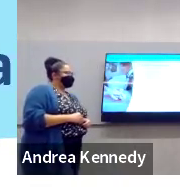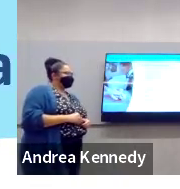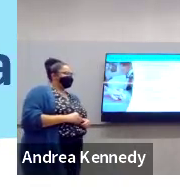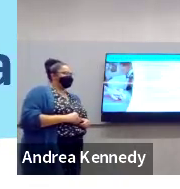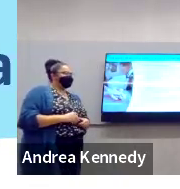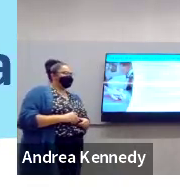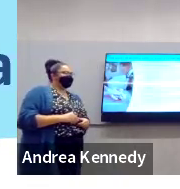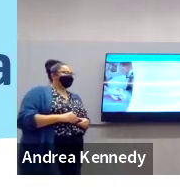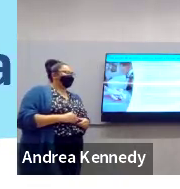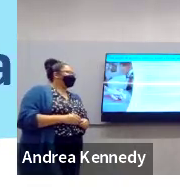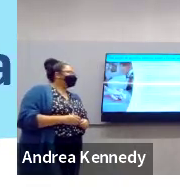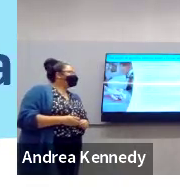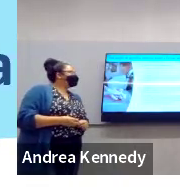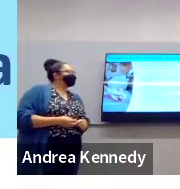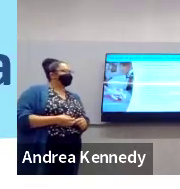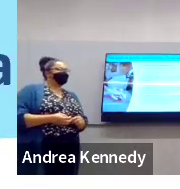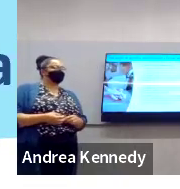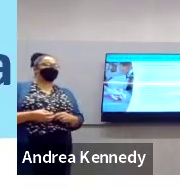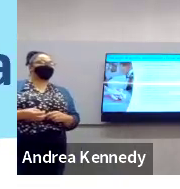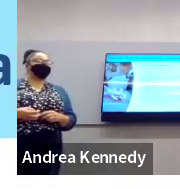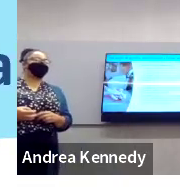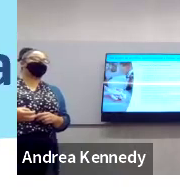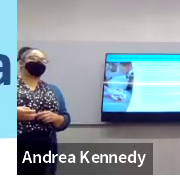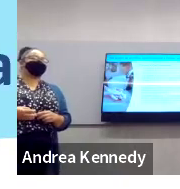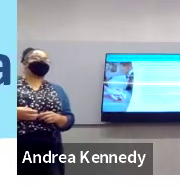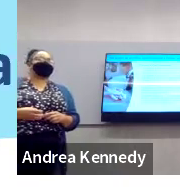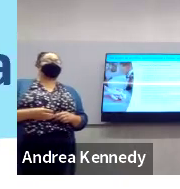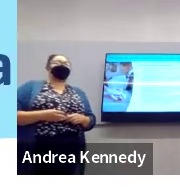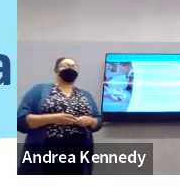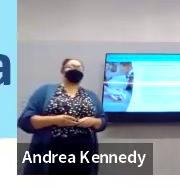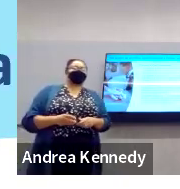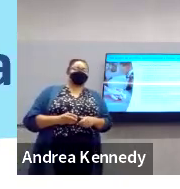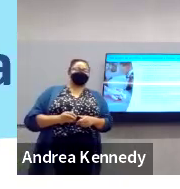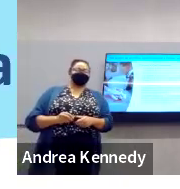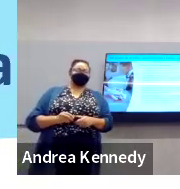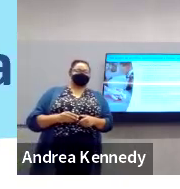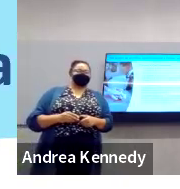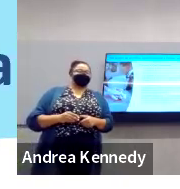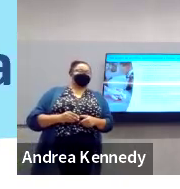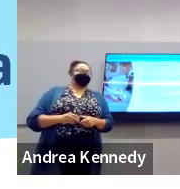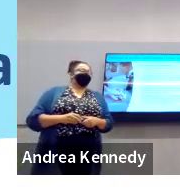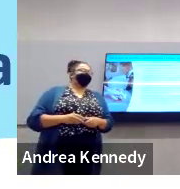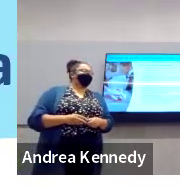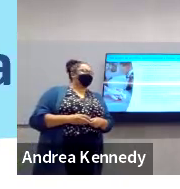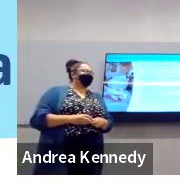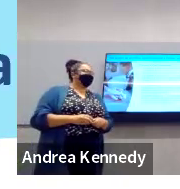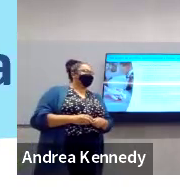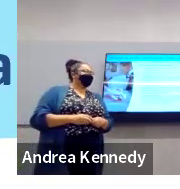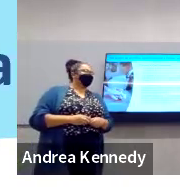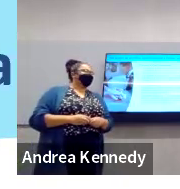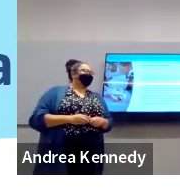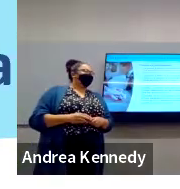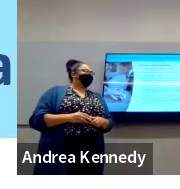A unos propietarios tienen que dar los requeridos documentos que son